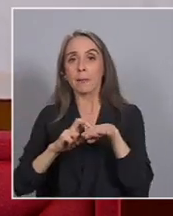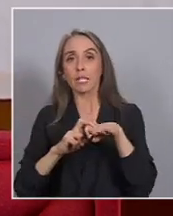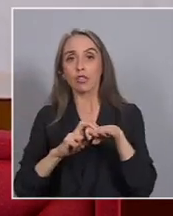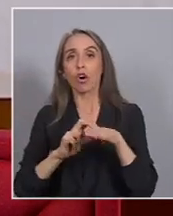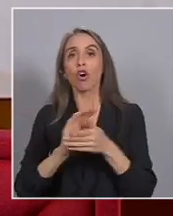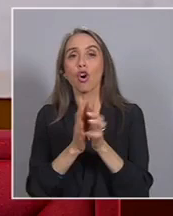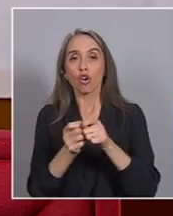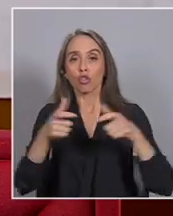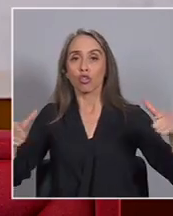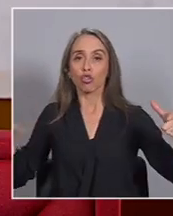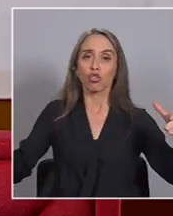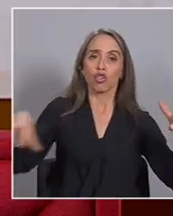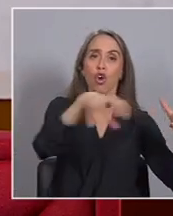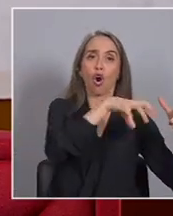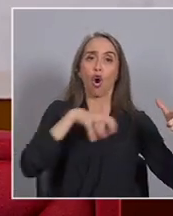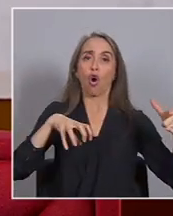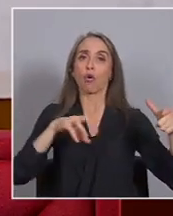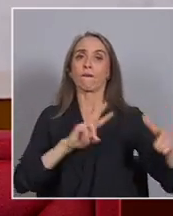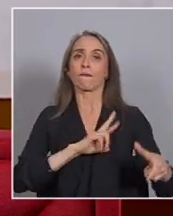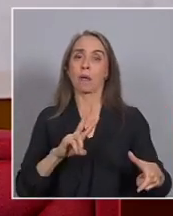el Gran Valparaíso que tanto se lo merece.